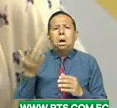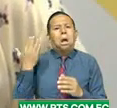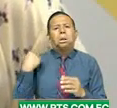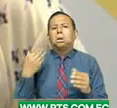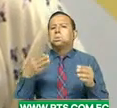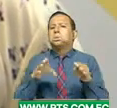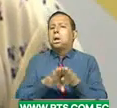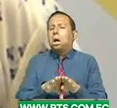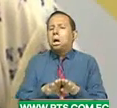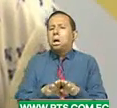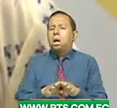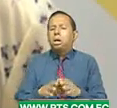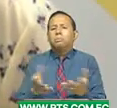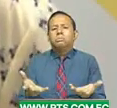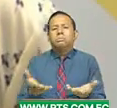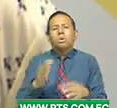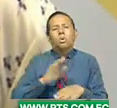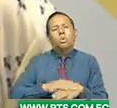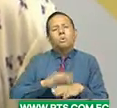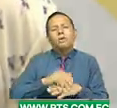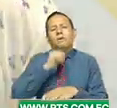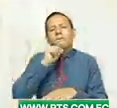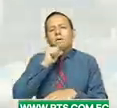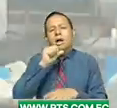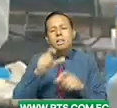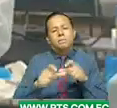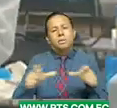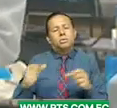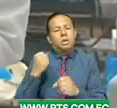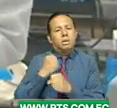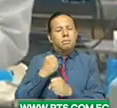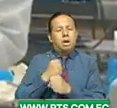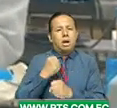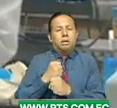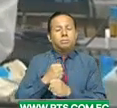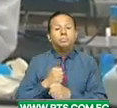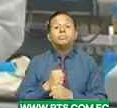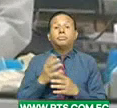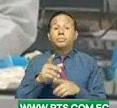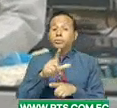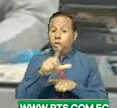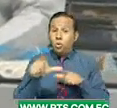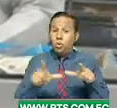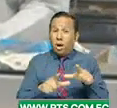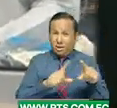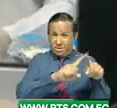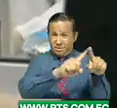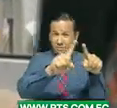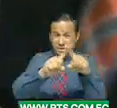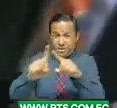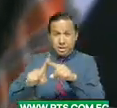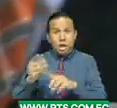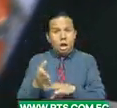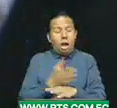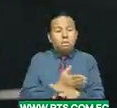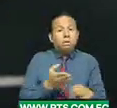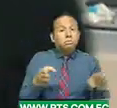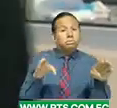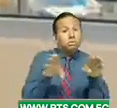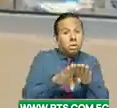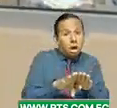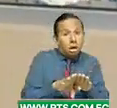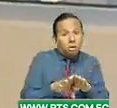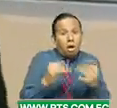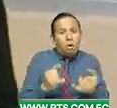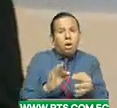no hubo una buena redistribución del personal. Y mientras se incorporan algunas áreas que estaban prácticamente subutilizadas en